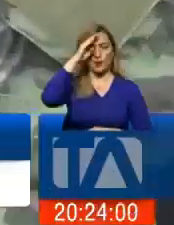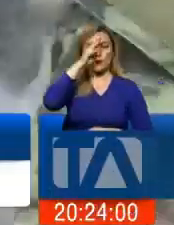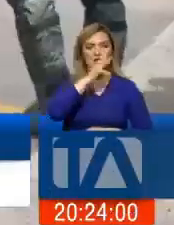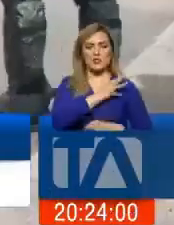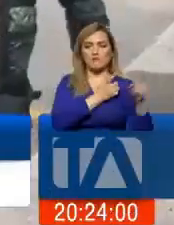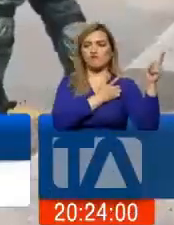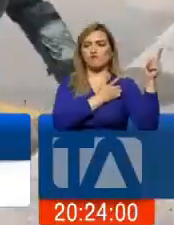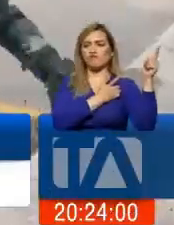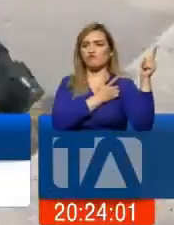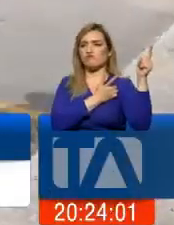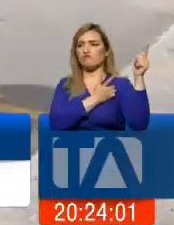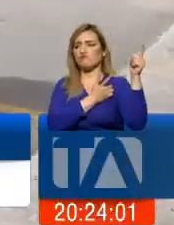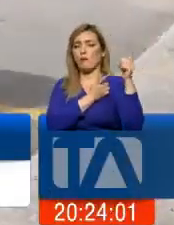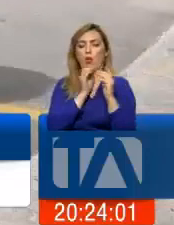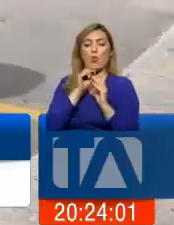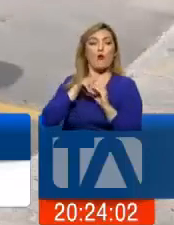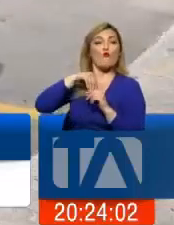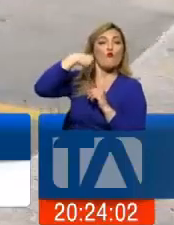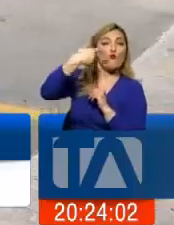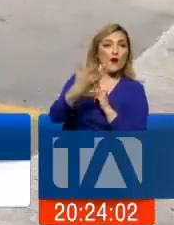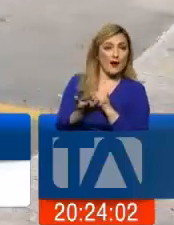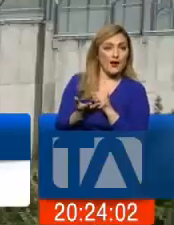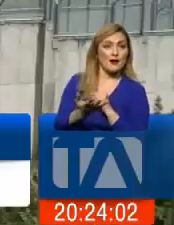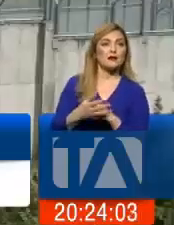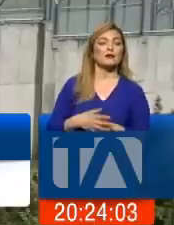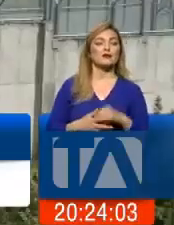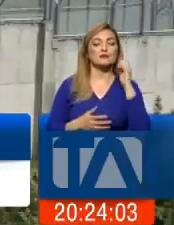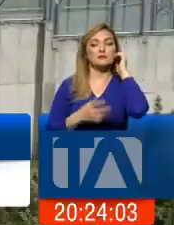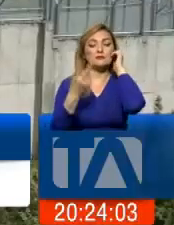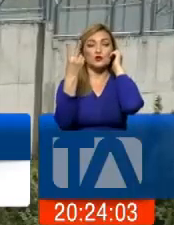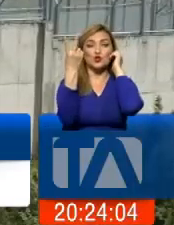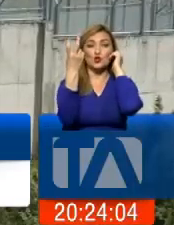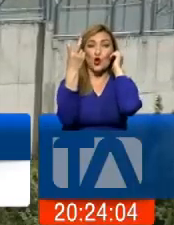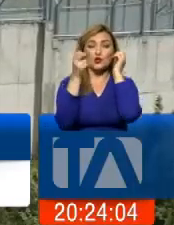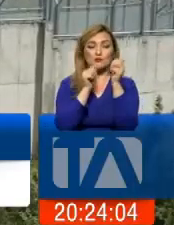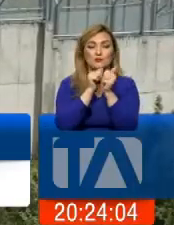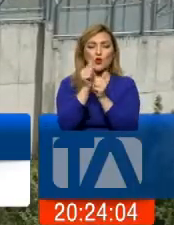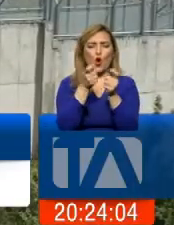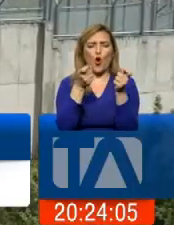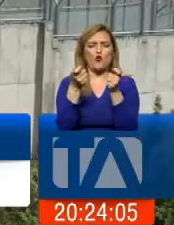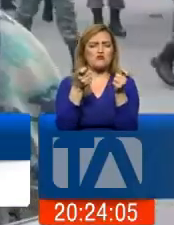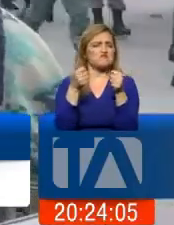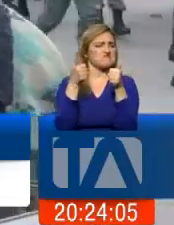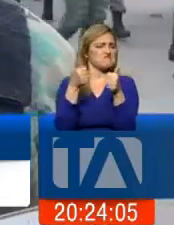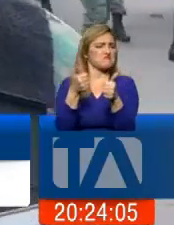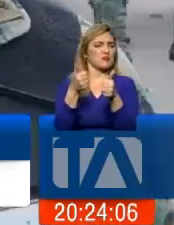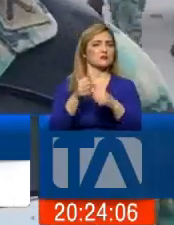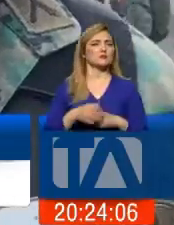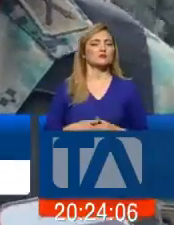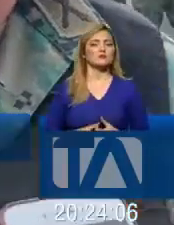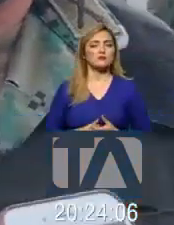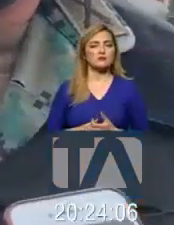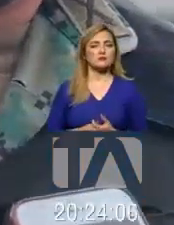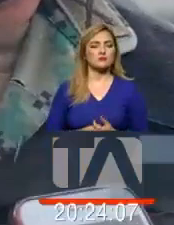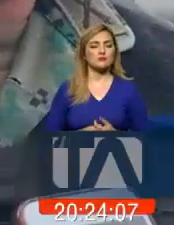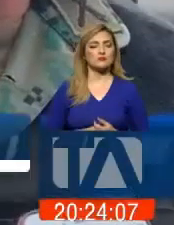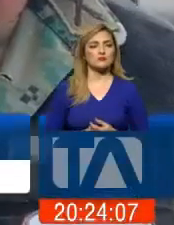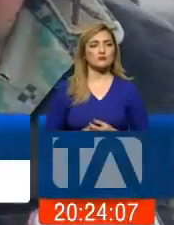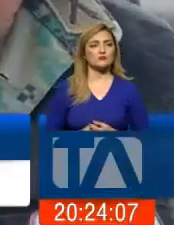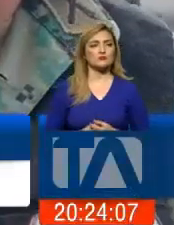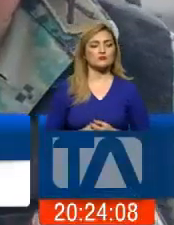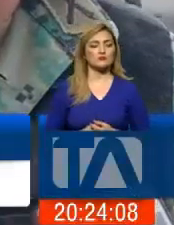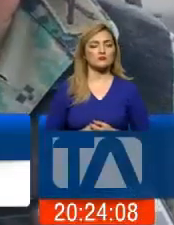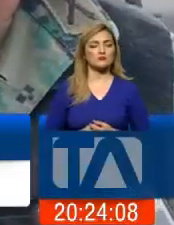a resguardar la seguridad externa del centro. Pasado el mediodía, todo quedó bajo control. Nosotros dentro de del